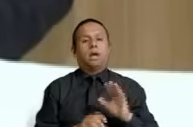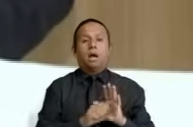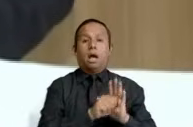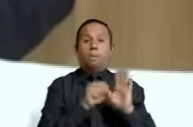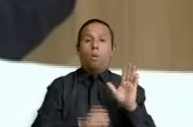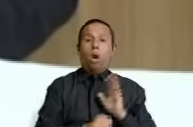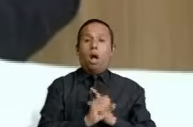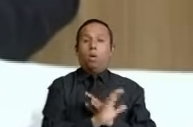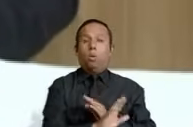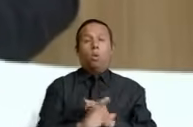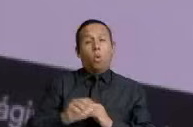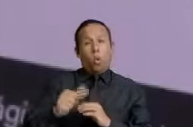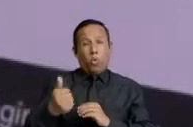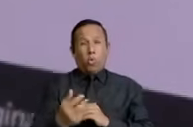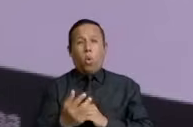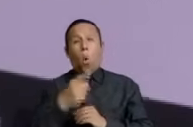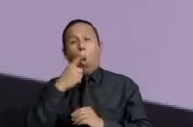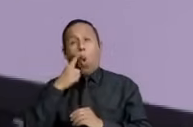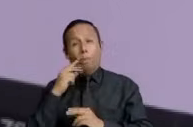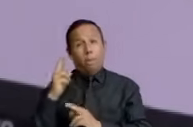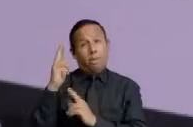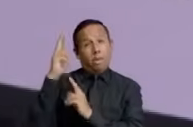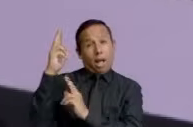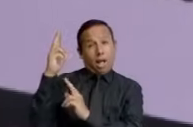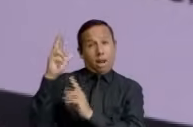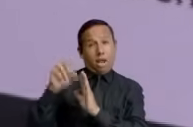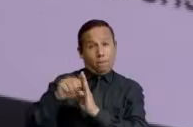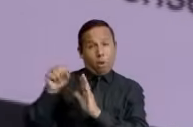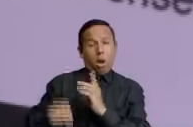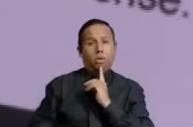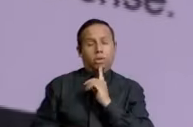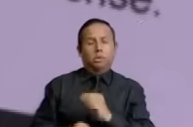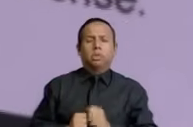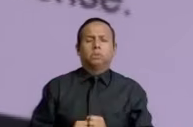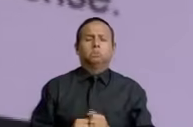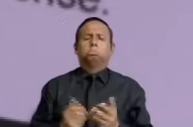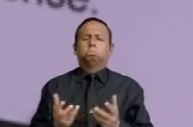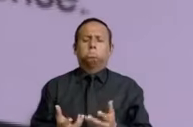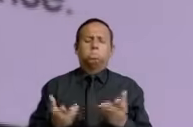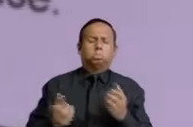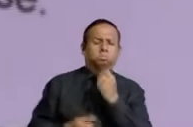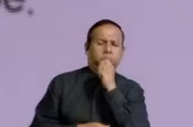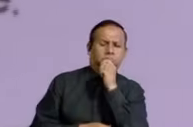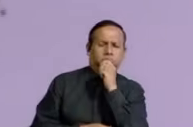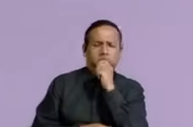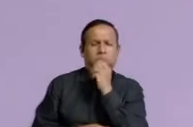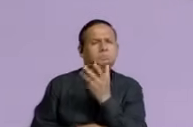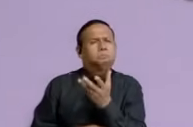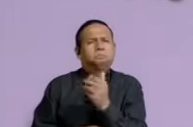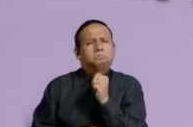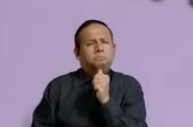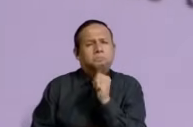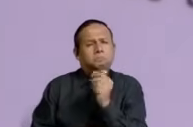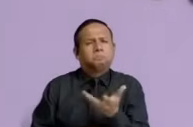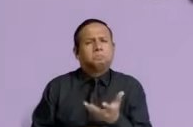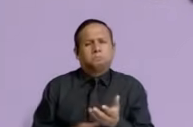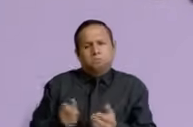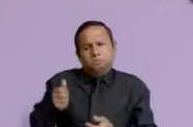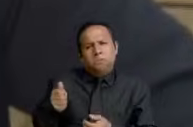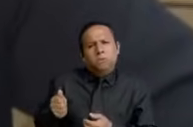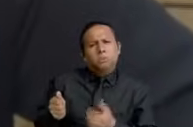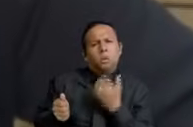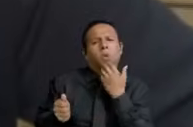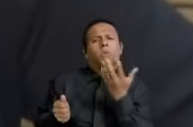uno de los militares implicados quien practicó la primera pericia forense no contaría con la suficiente preparación para haber efectuado este